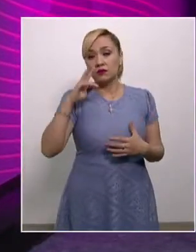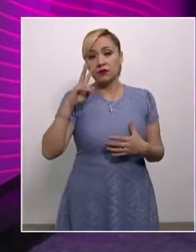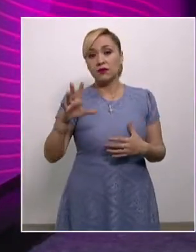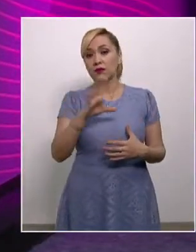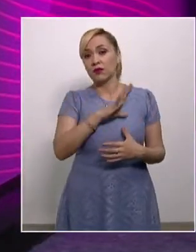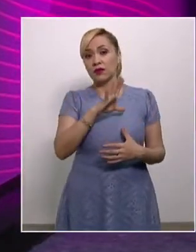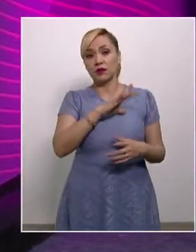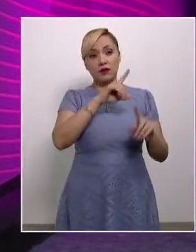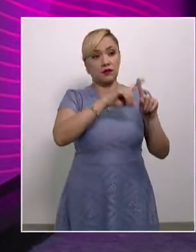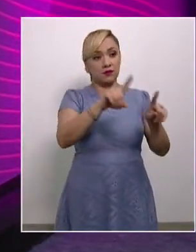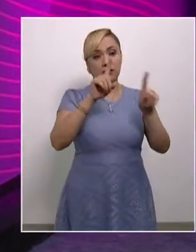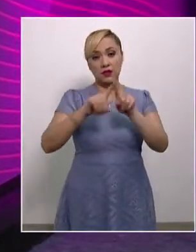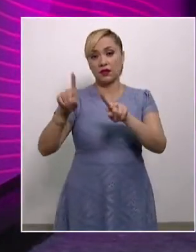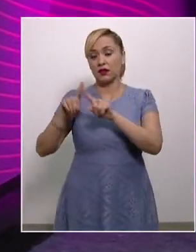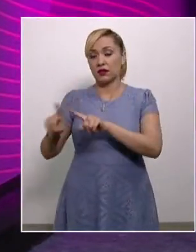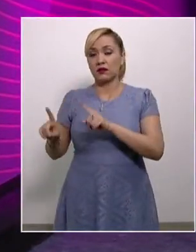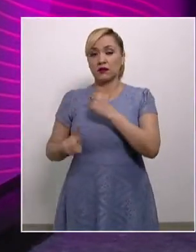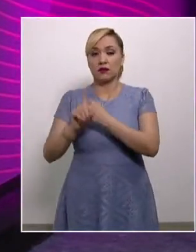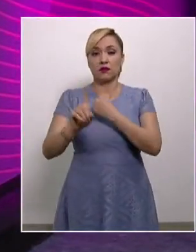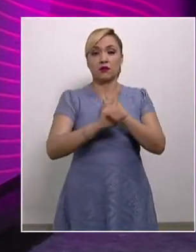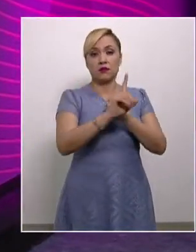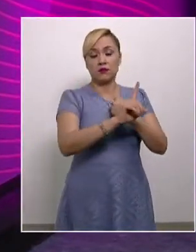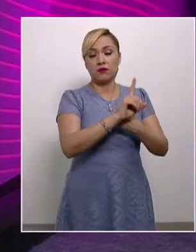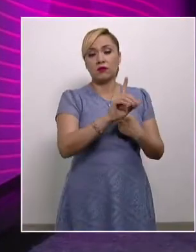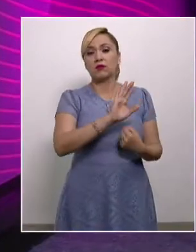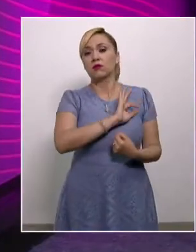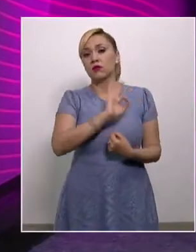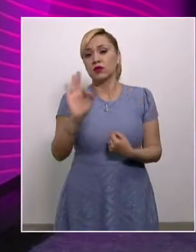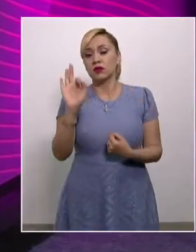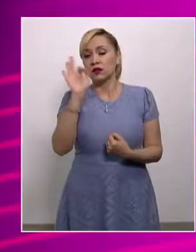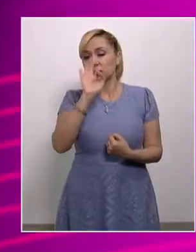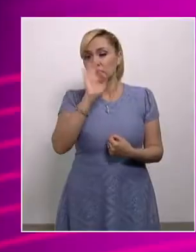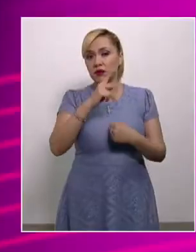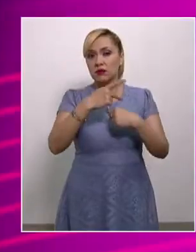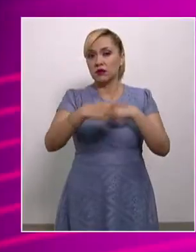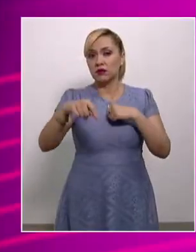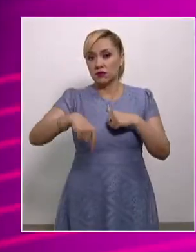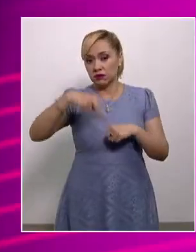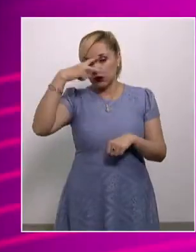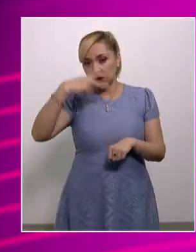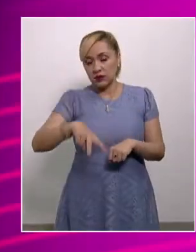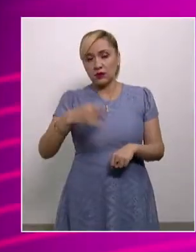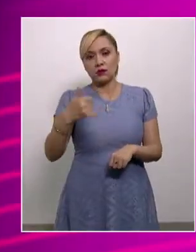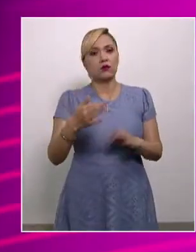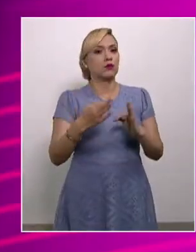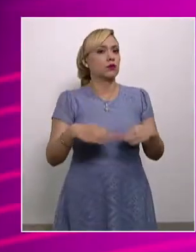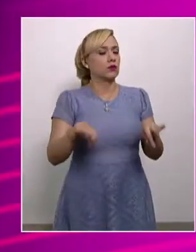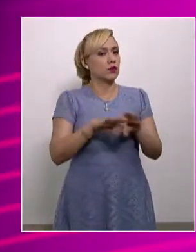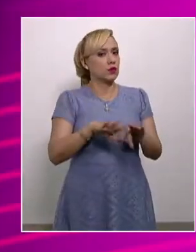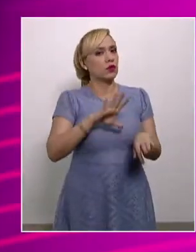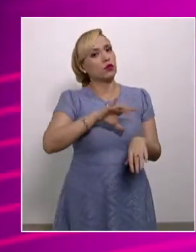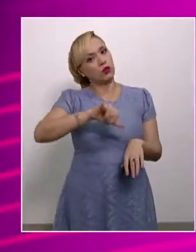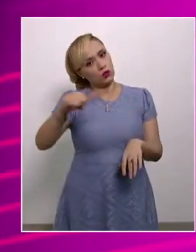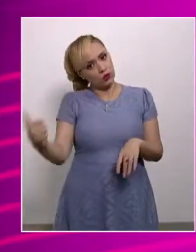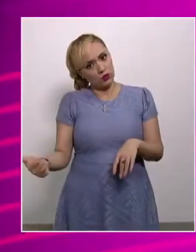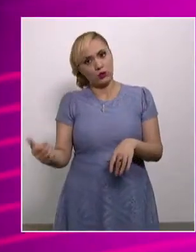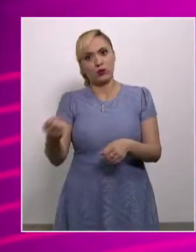casos bien distintos en donde también pueden llegar a correr riesgo en México, y sí es importante que tengan otra